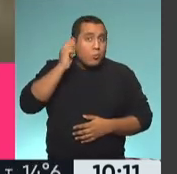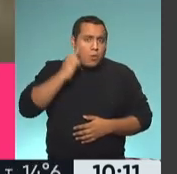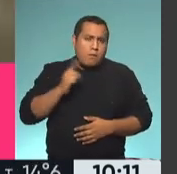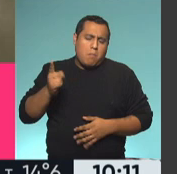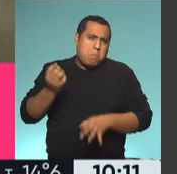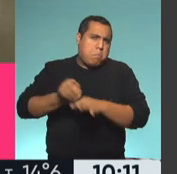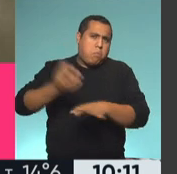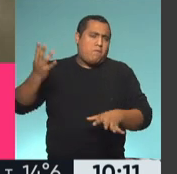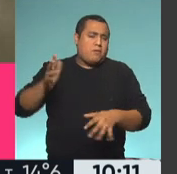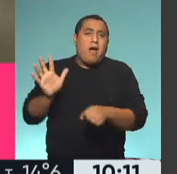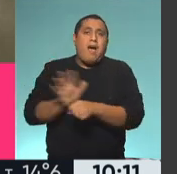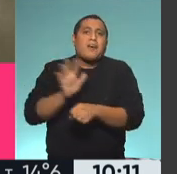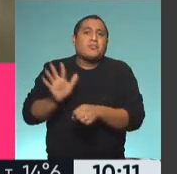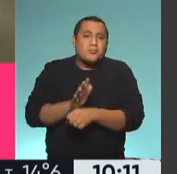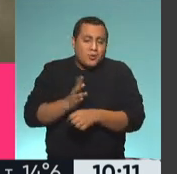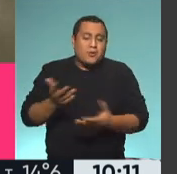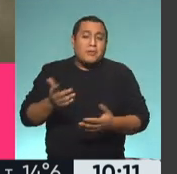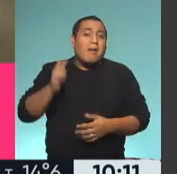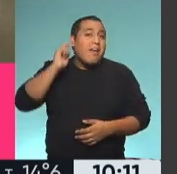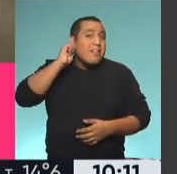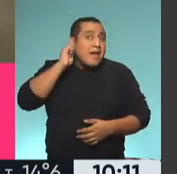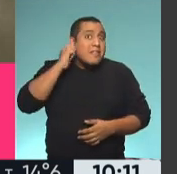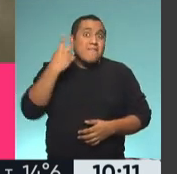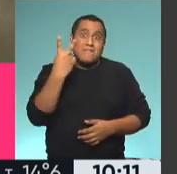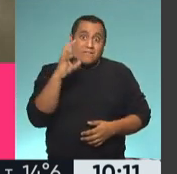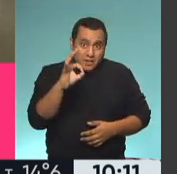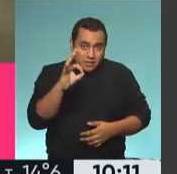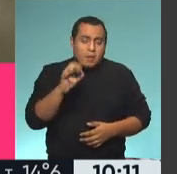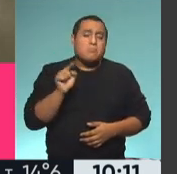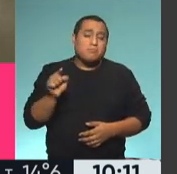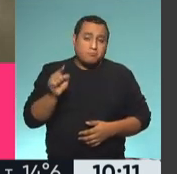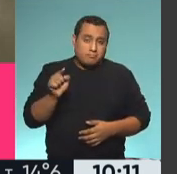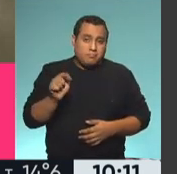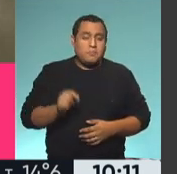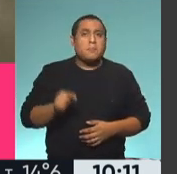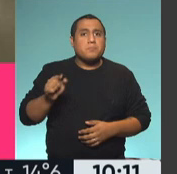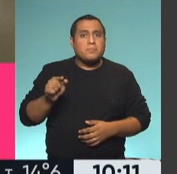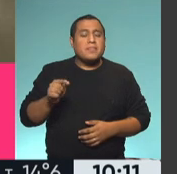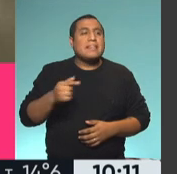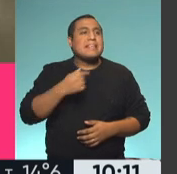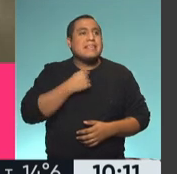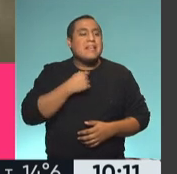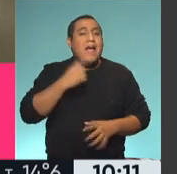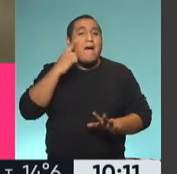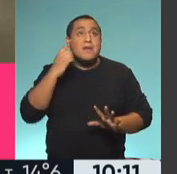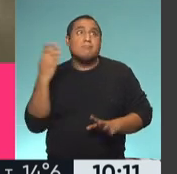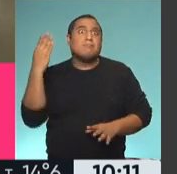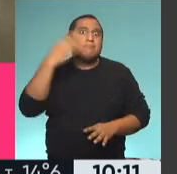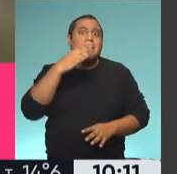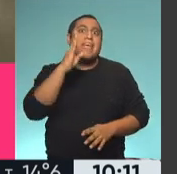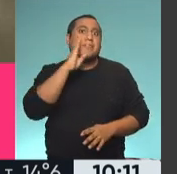actor infantil. Con 20 años, Carlitos Chaplin quiso probar fortuna en Estados